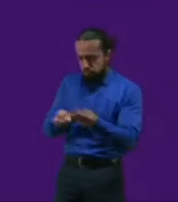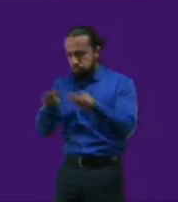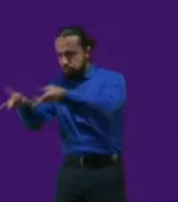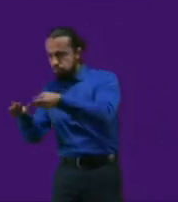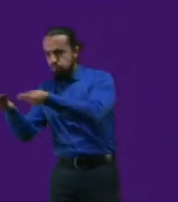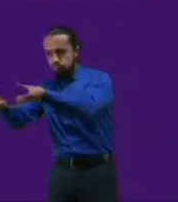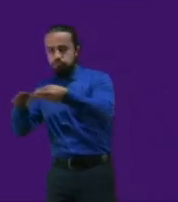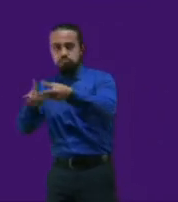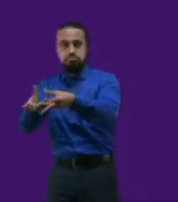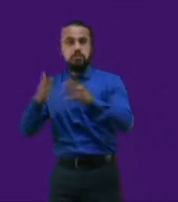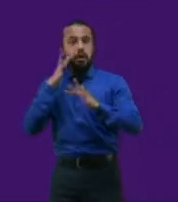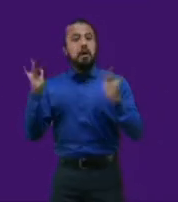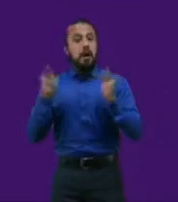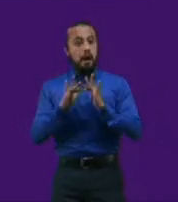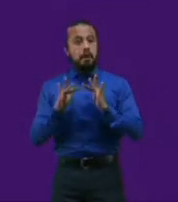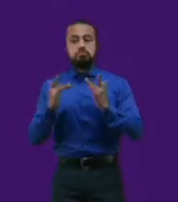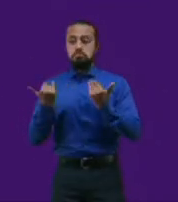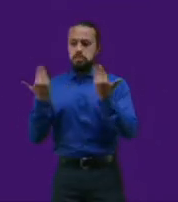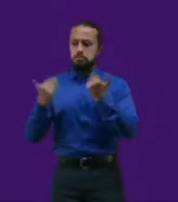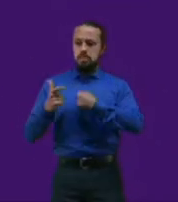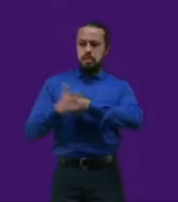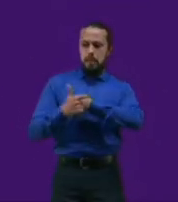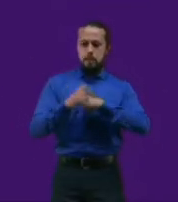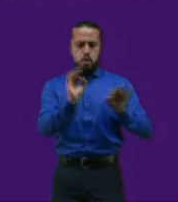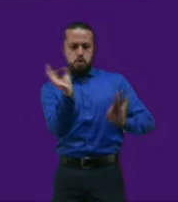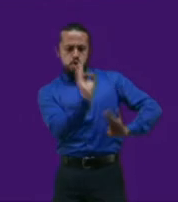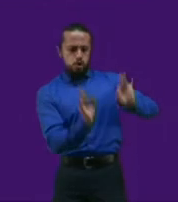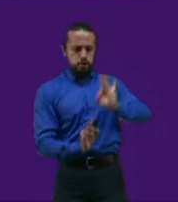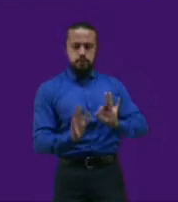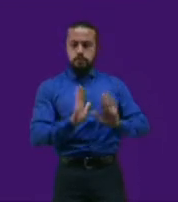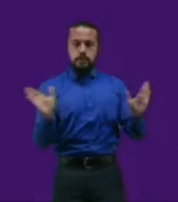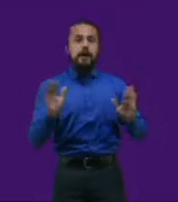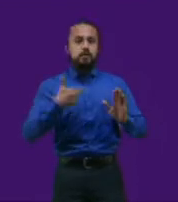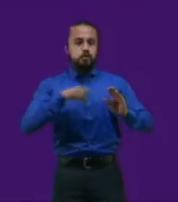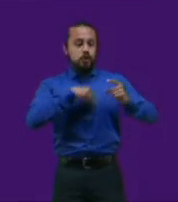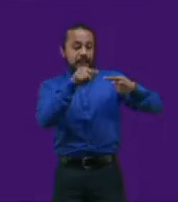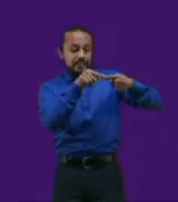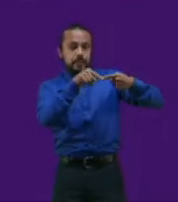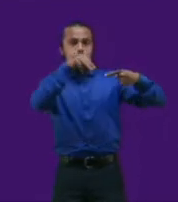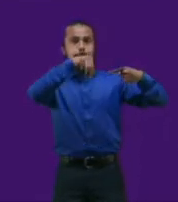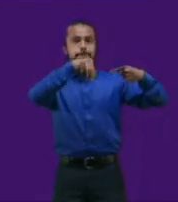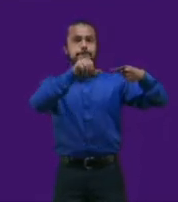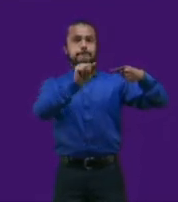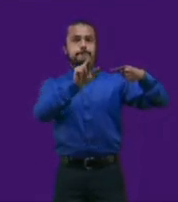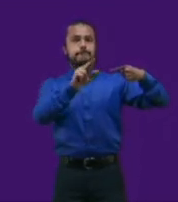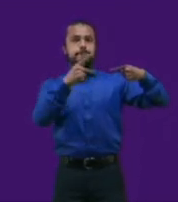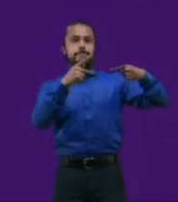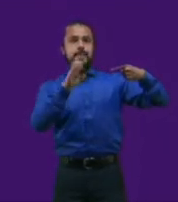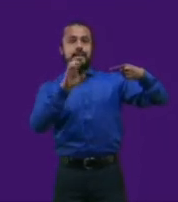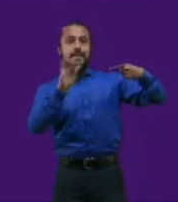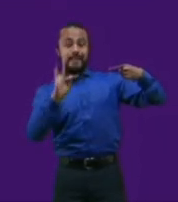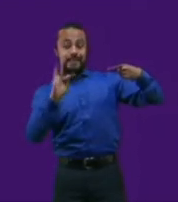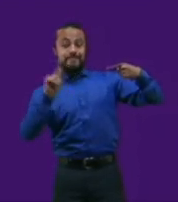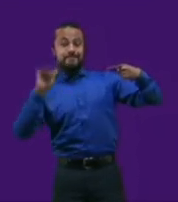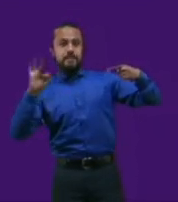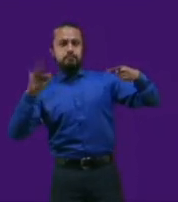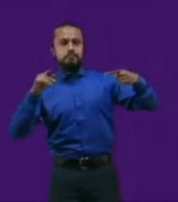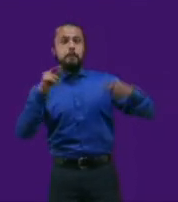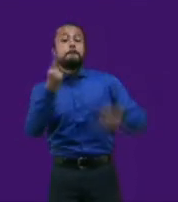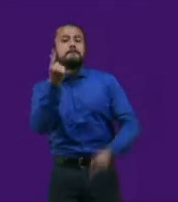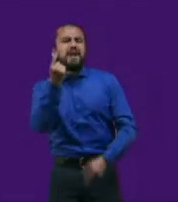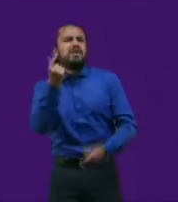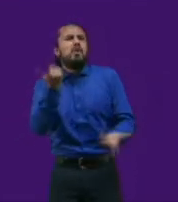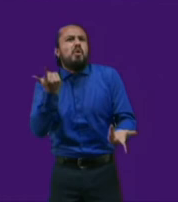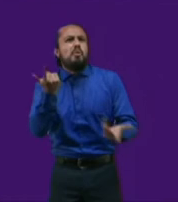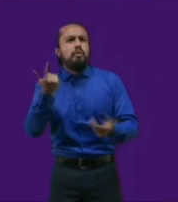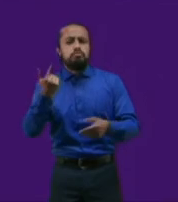llegara a tiempo. Y ahí probamos ese lado de market fit. Nos gastamos todos los ahorros de al principio